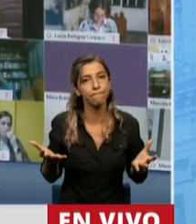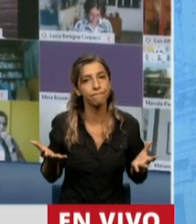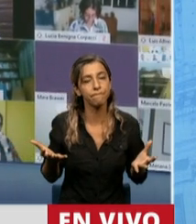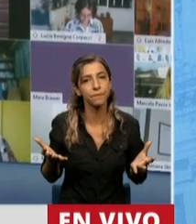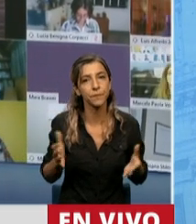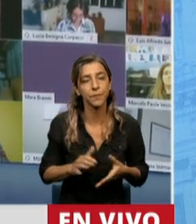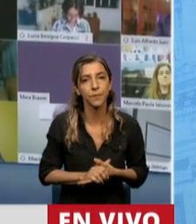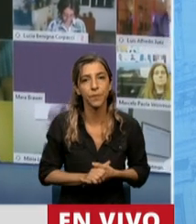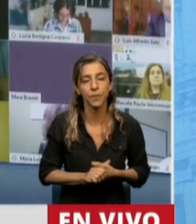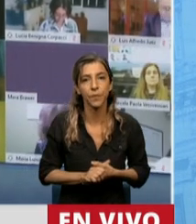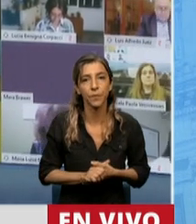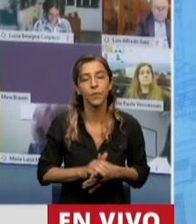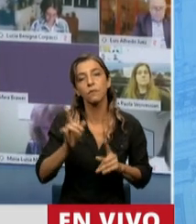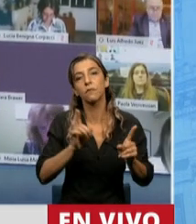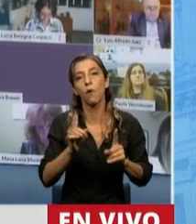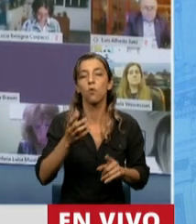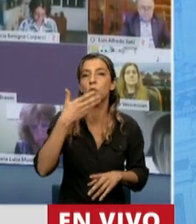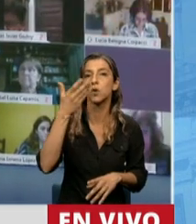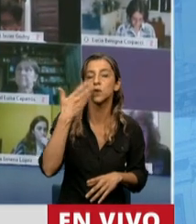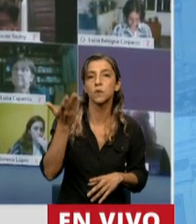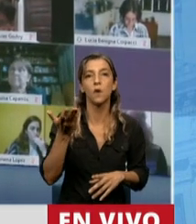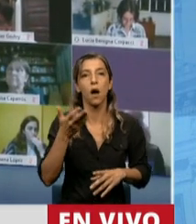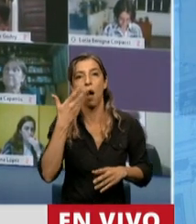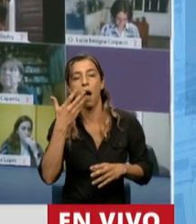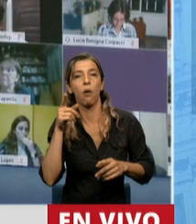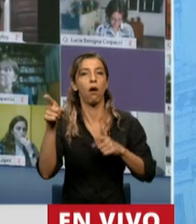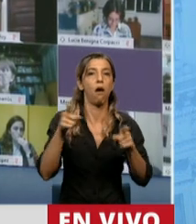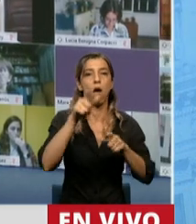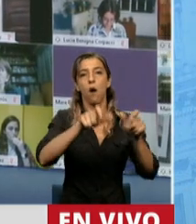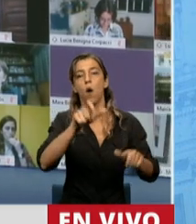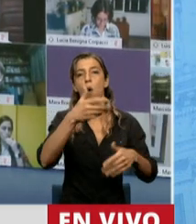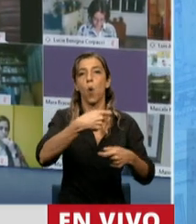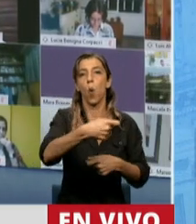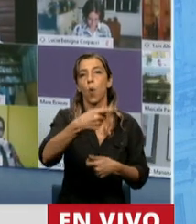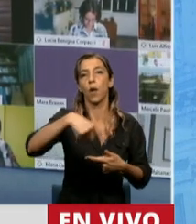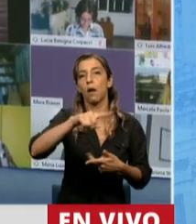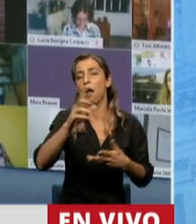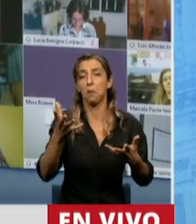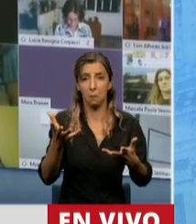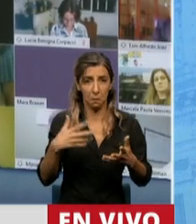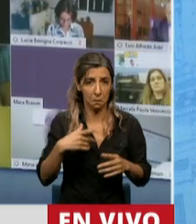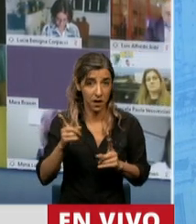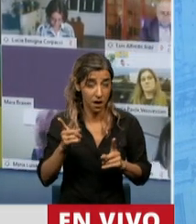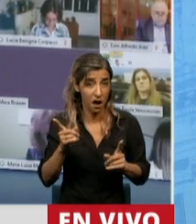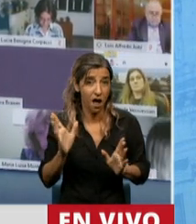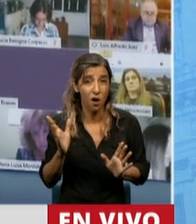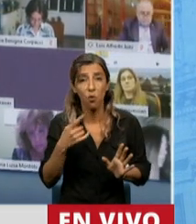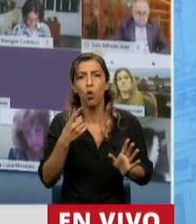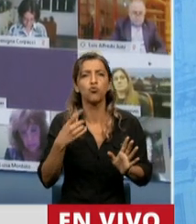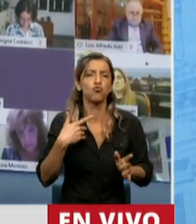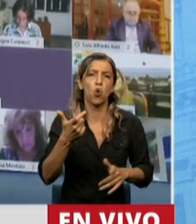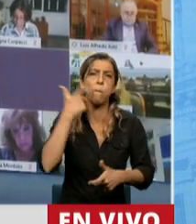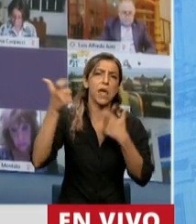uno hablan y que ponen en valor y hablan de los jubilado y llenaron de cascote y de piedra el congreso la